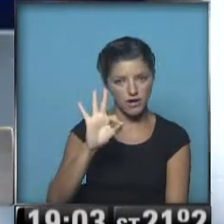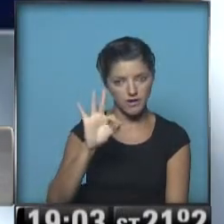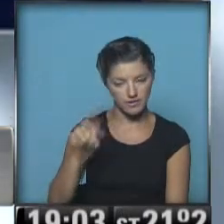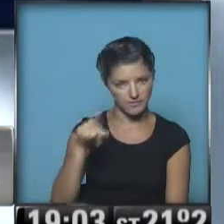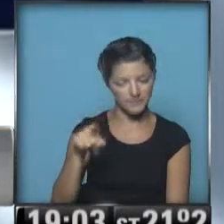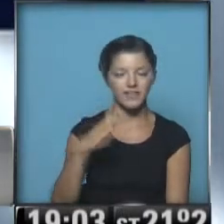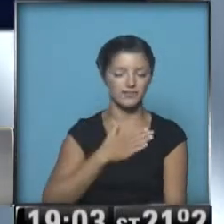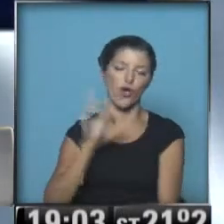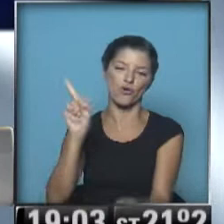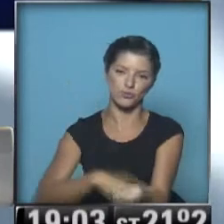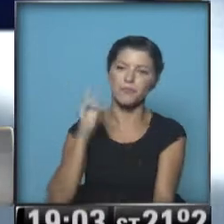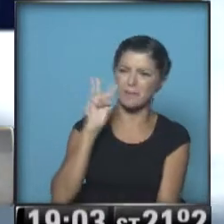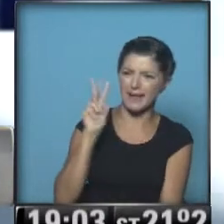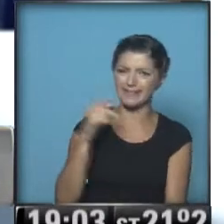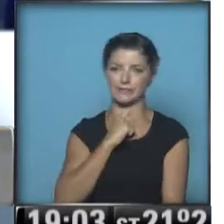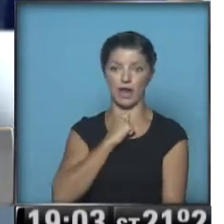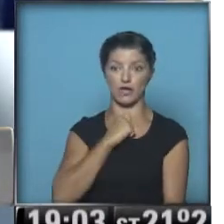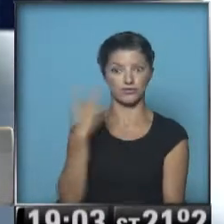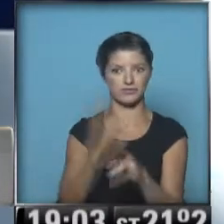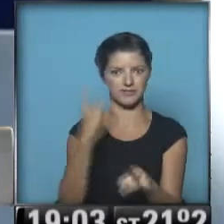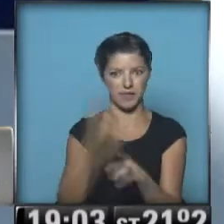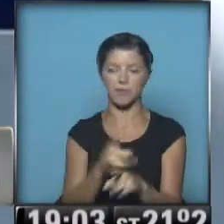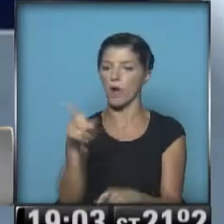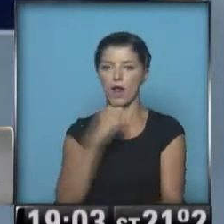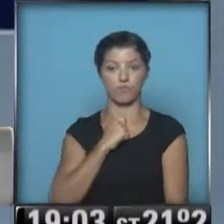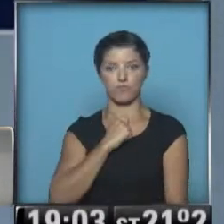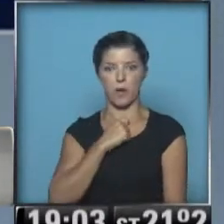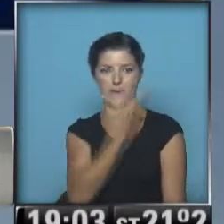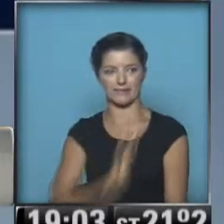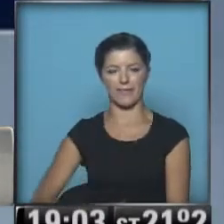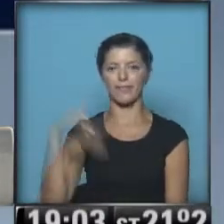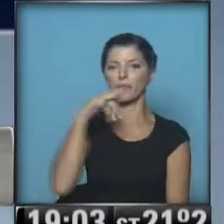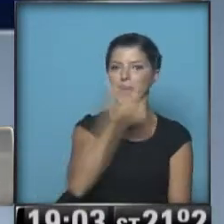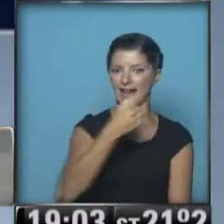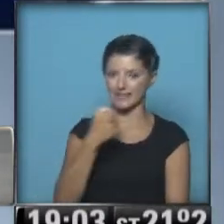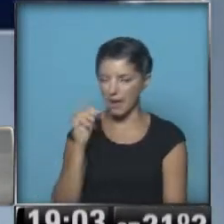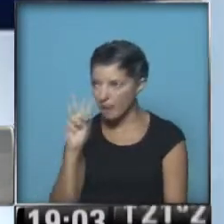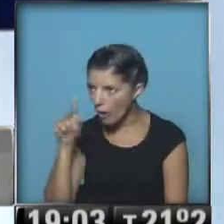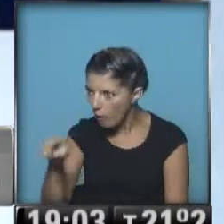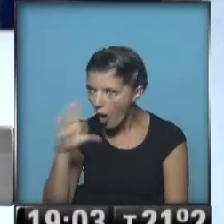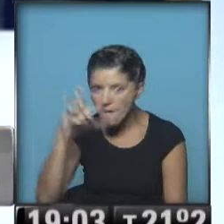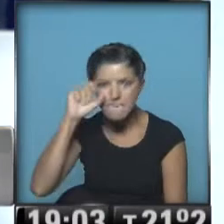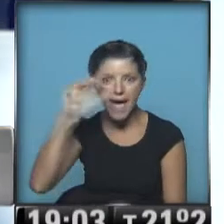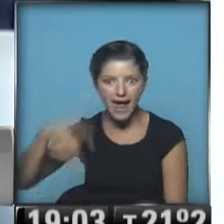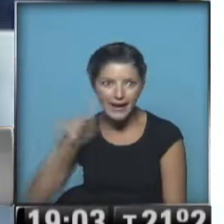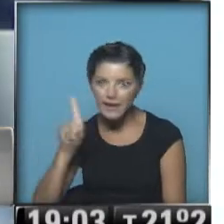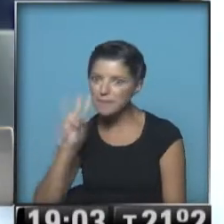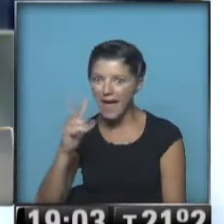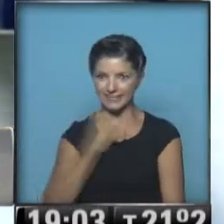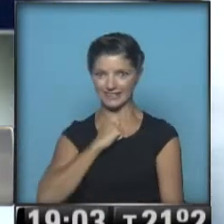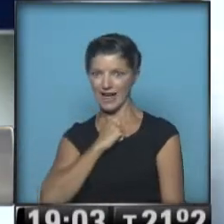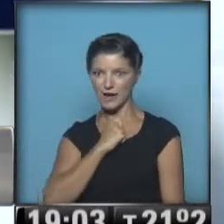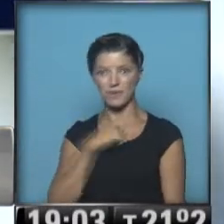A Mariano estoy acostumbrada a verlo siempre de traje porque siempre anda de presidente de Aerolíneas Argentinas. Pero a vos, Berni, verte ahora así de traje, estás